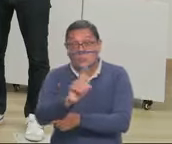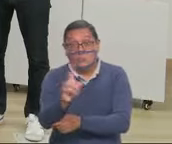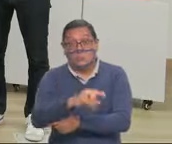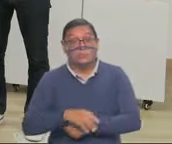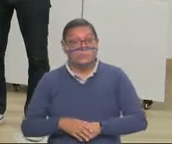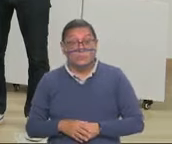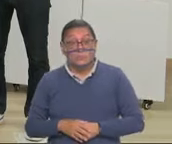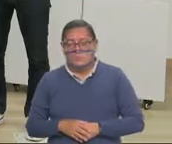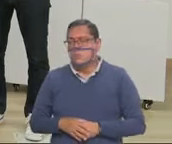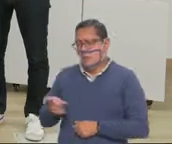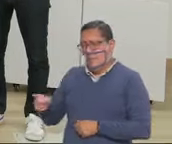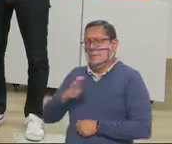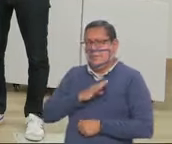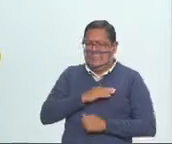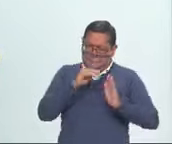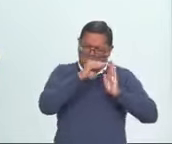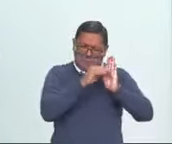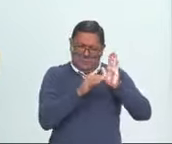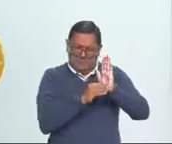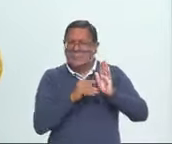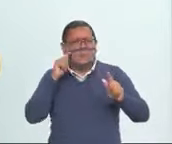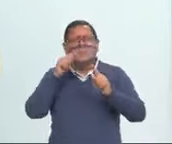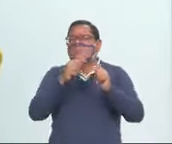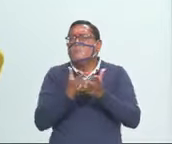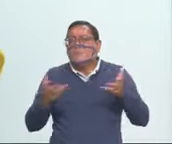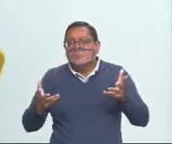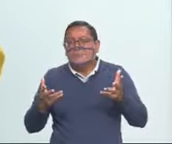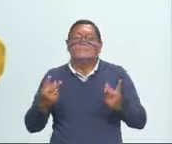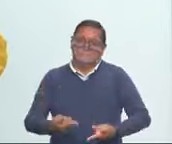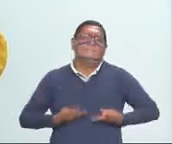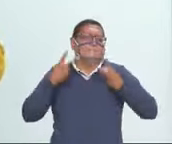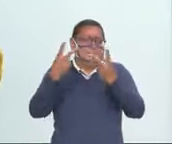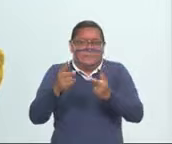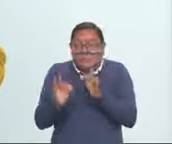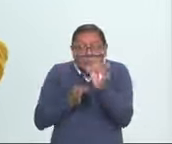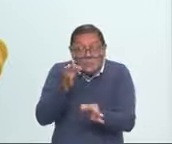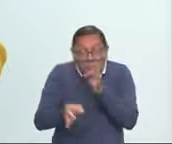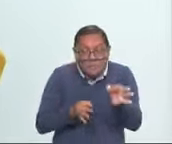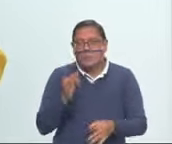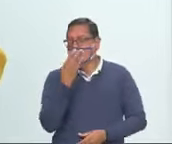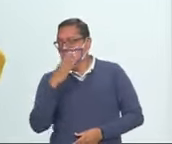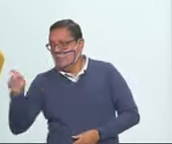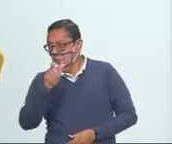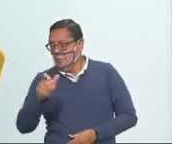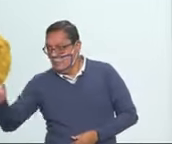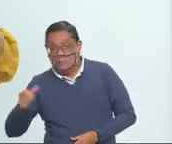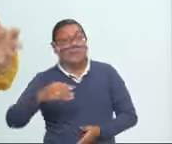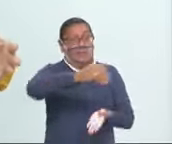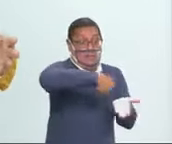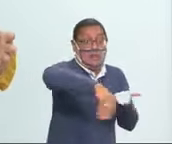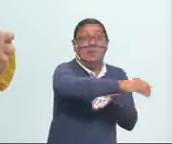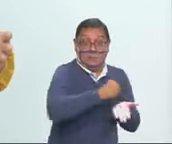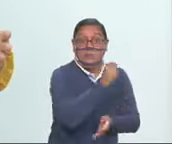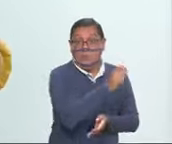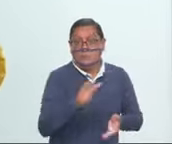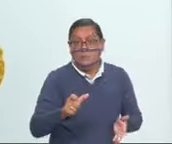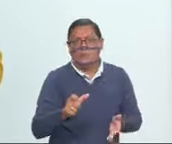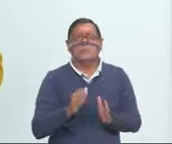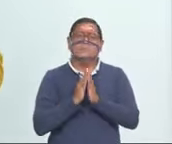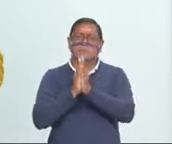estas medidas, alcaldes, lo que buscan es preservar la vida y la salud de nuestros barranquilleros y atlanticenses. Por eso les